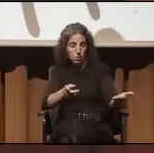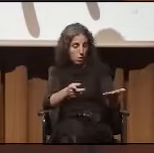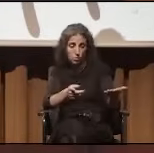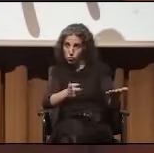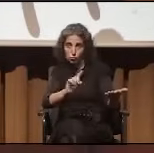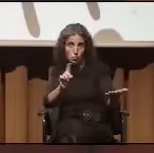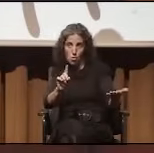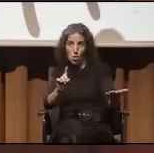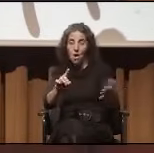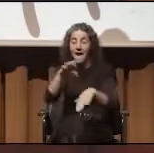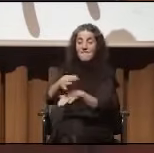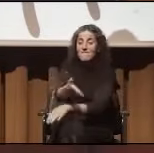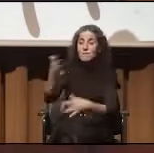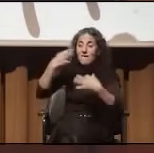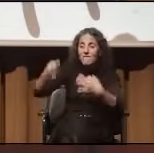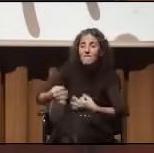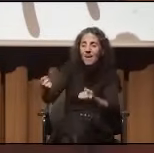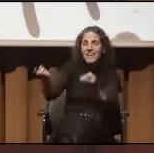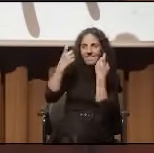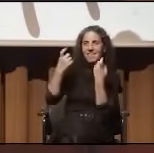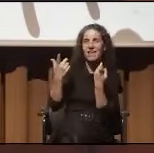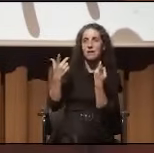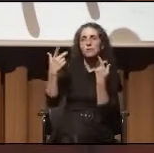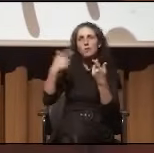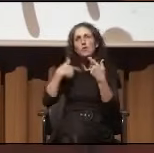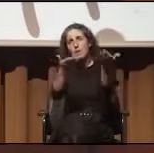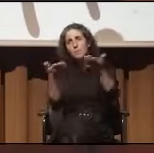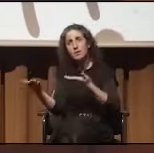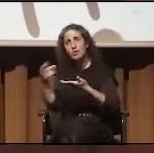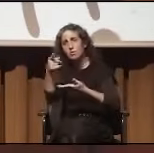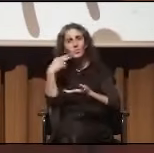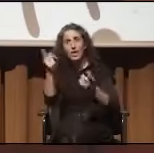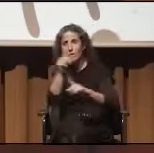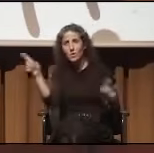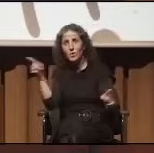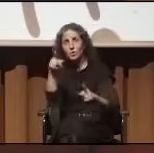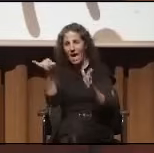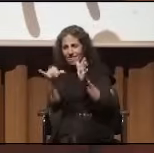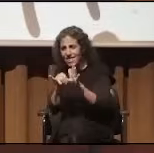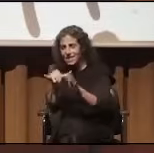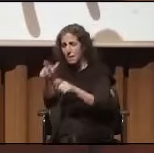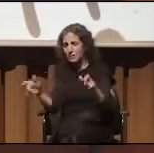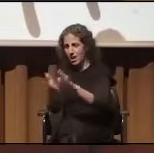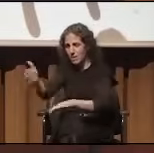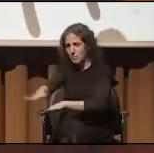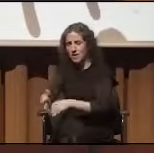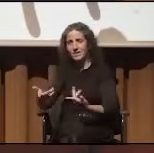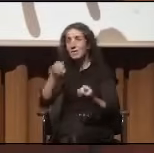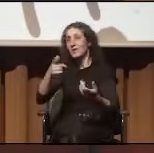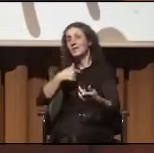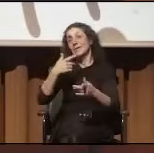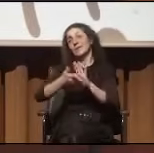Entonces, yo os invito a no tener miedo y acercaros a eso, porque hay mucho por aprender ahí. He hecho un poco largo, ¿eh?